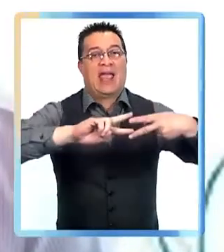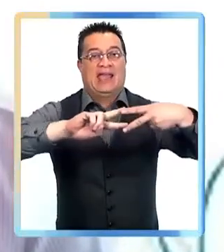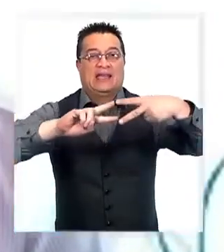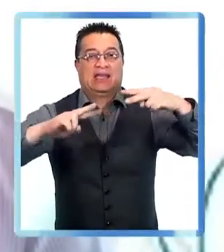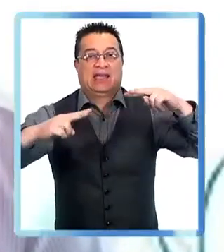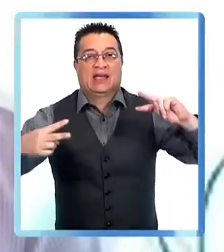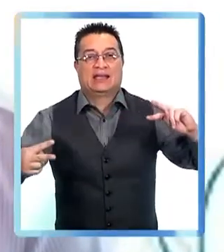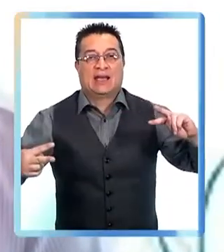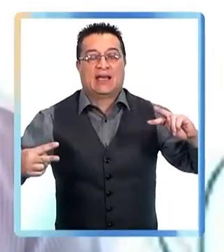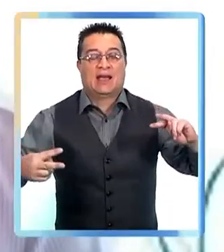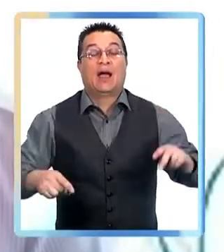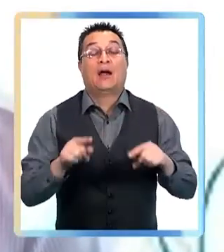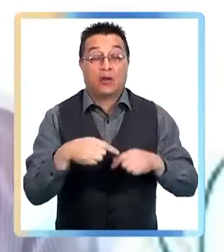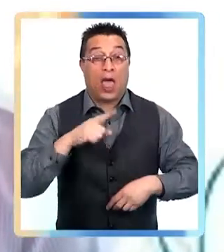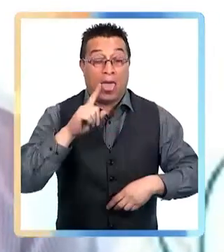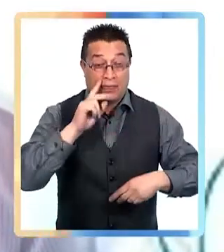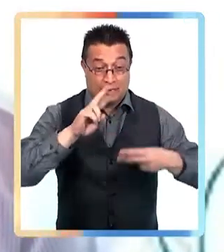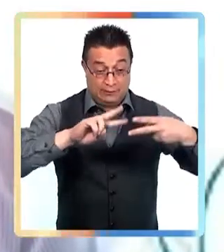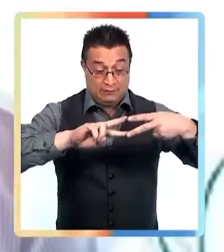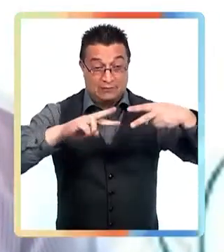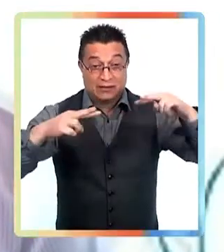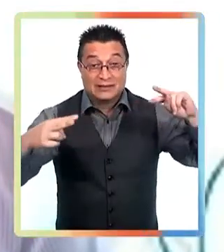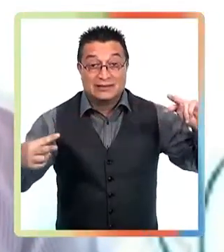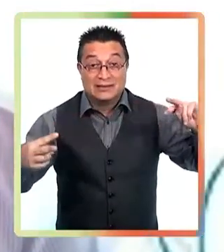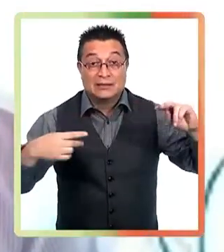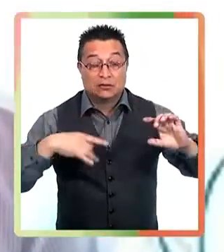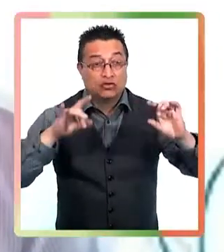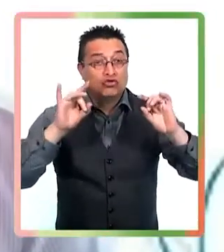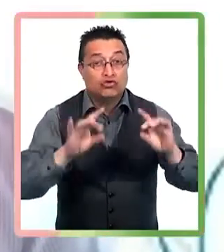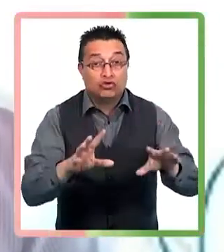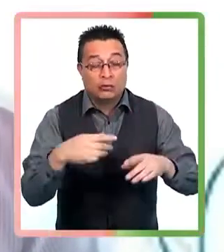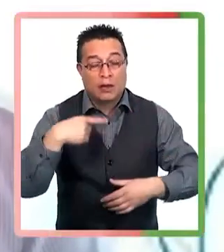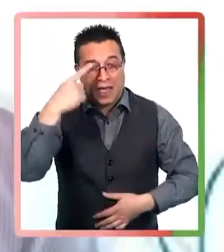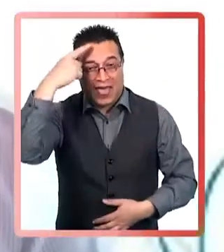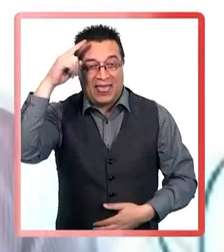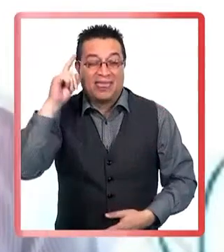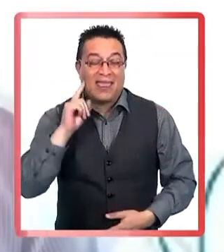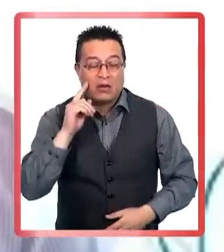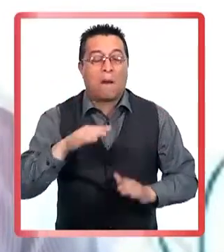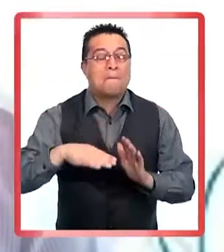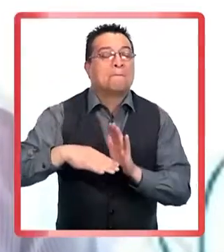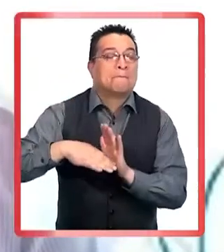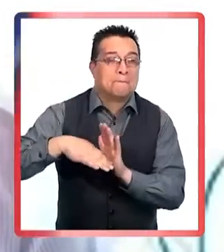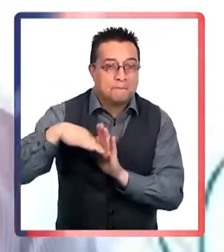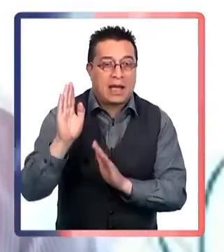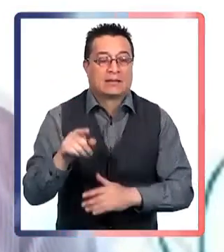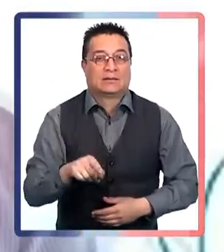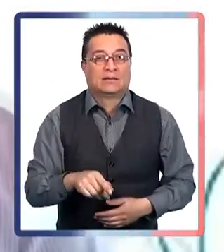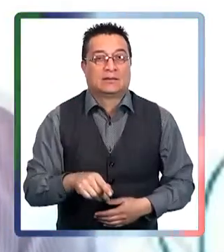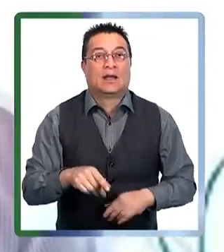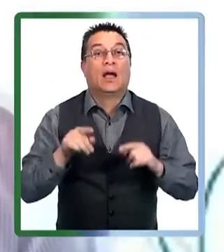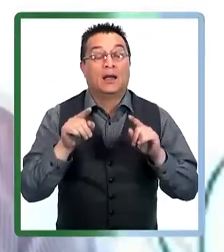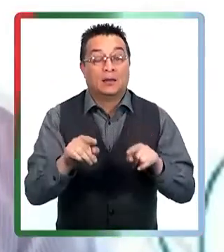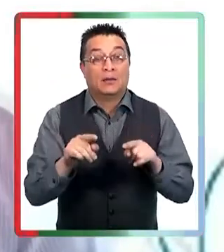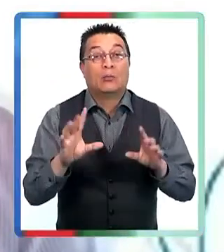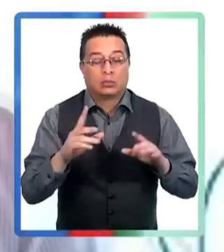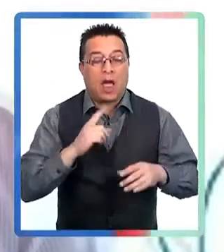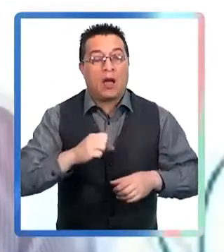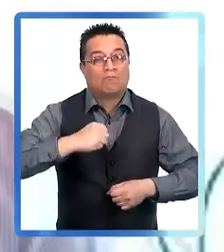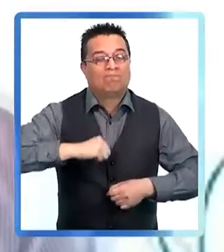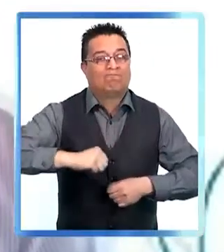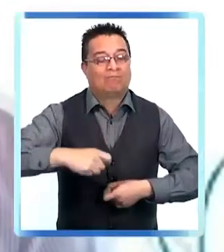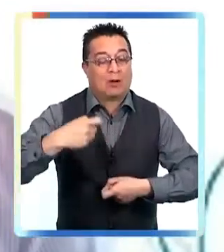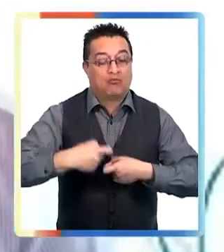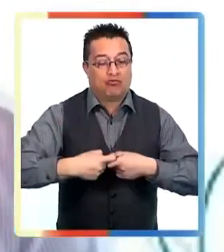genética. Si yo tengo una genética predisponible al daño, va a ser mayor. Si tengo una genética